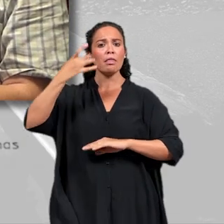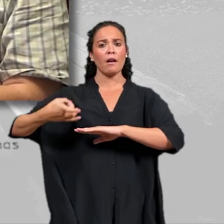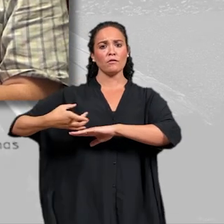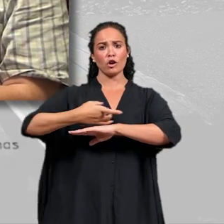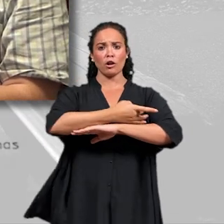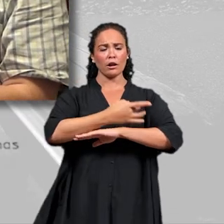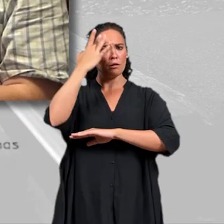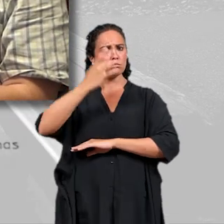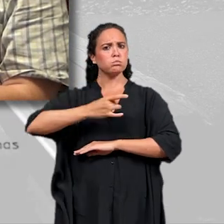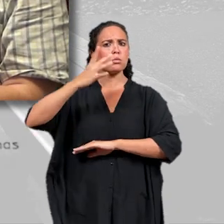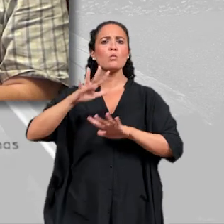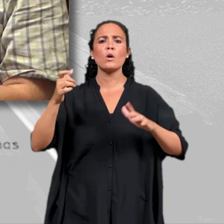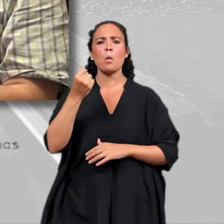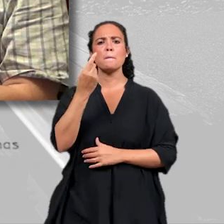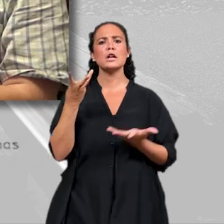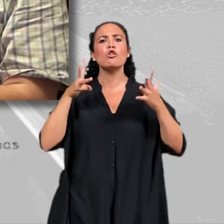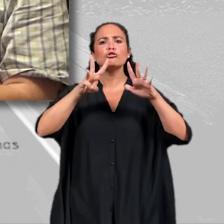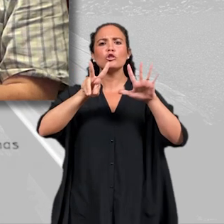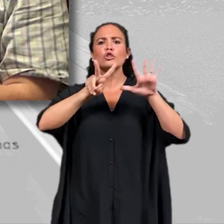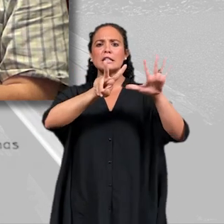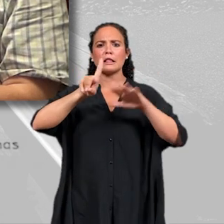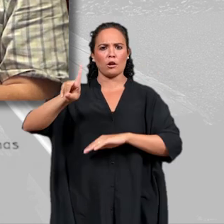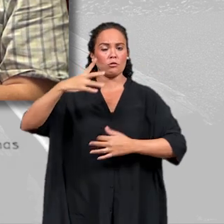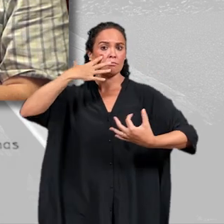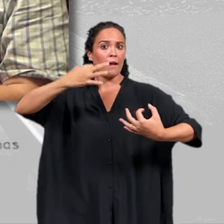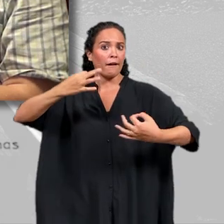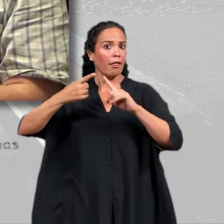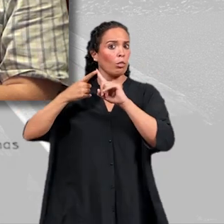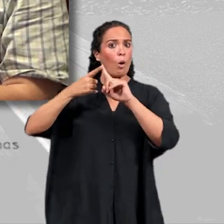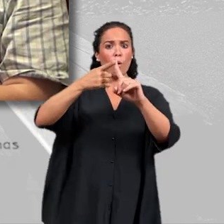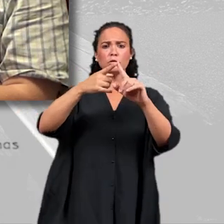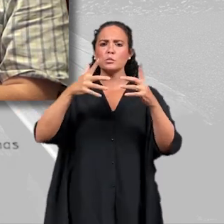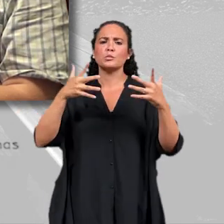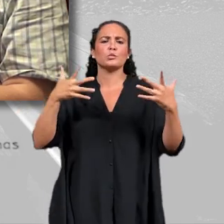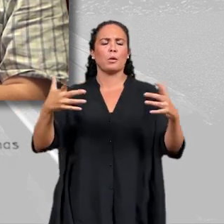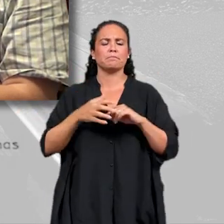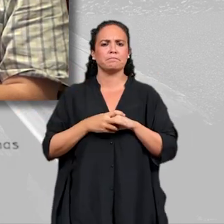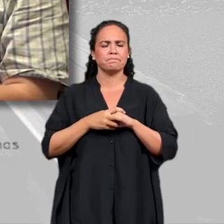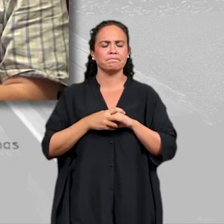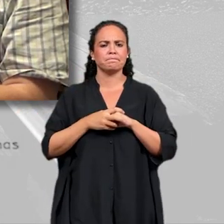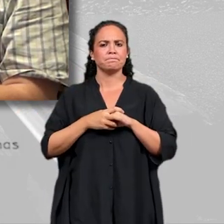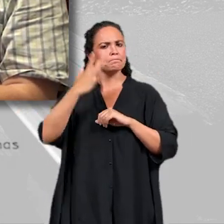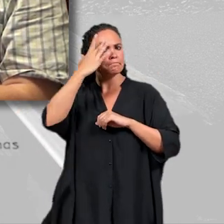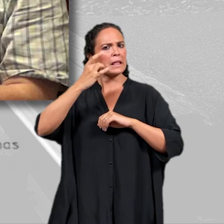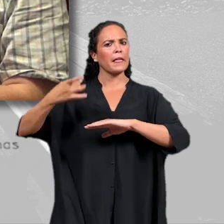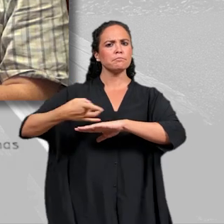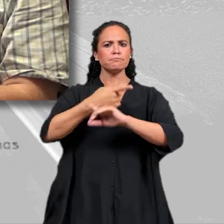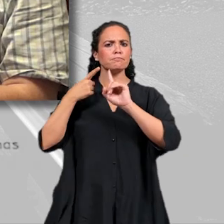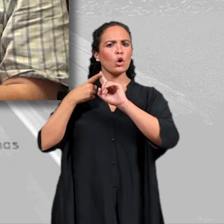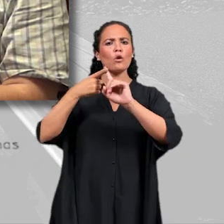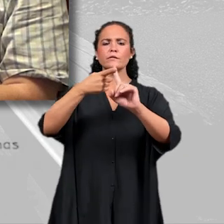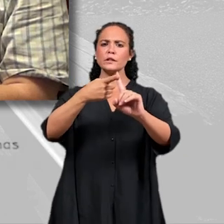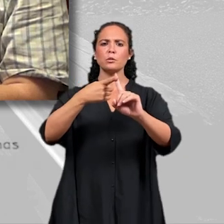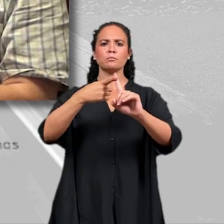ferrocarril surge en 1871 y realmente está un poco enfocada a dar